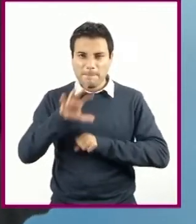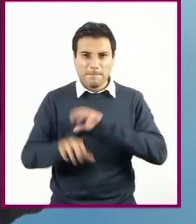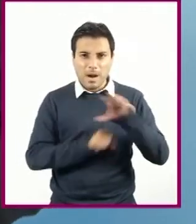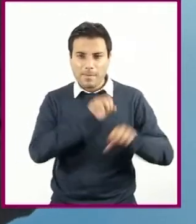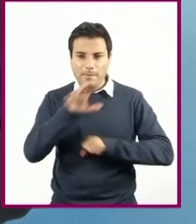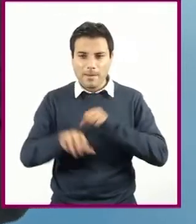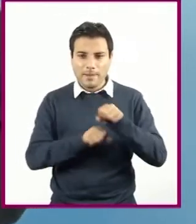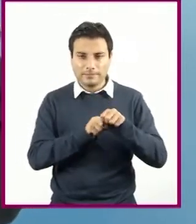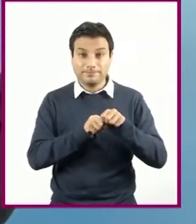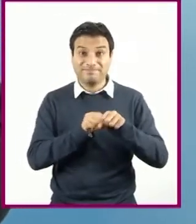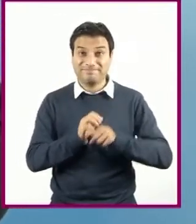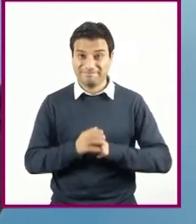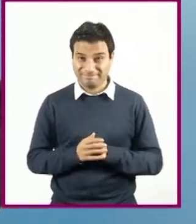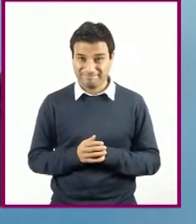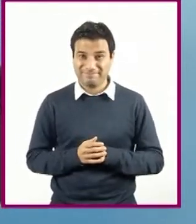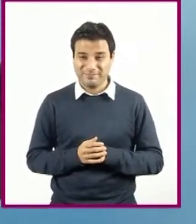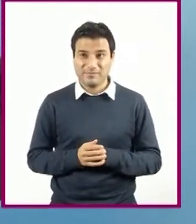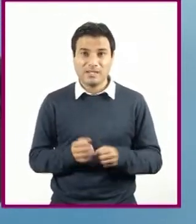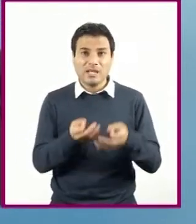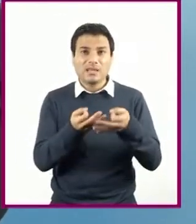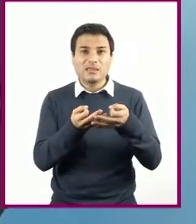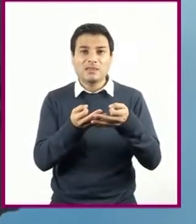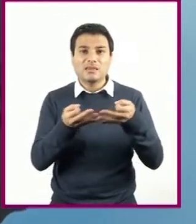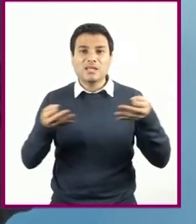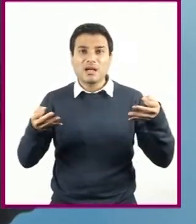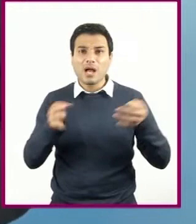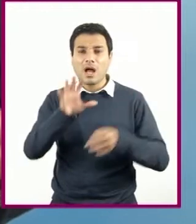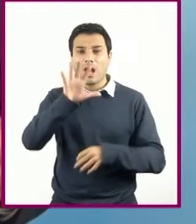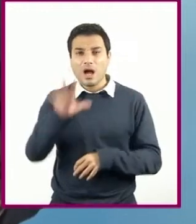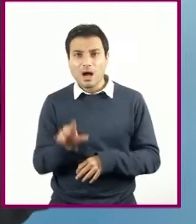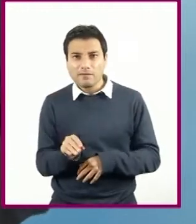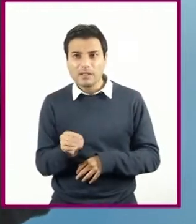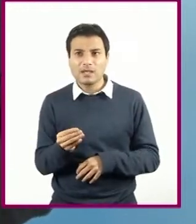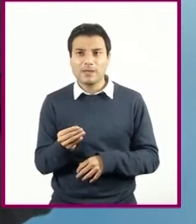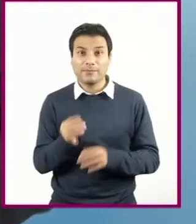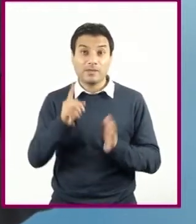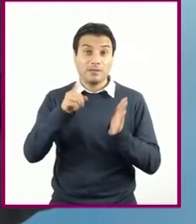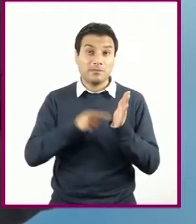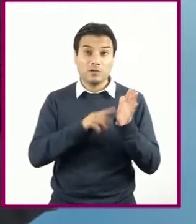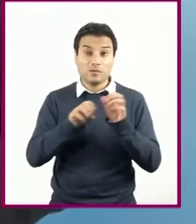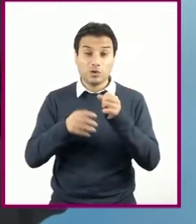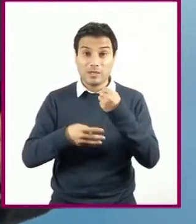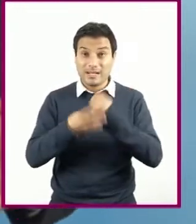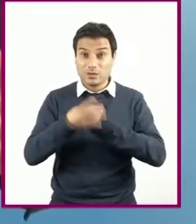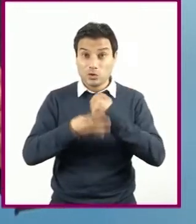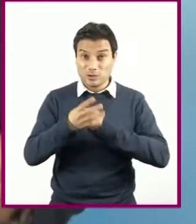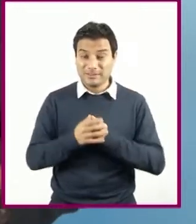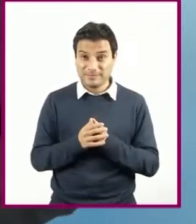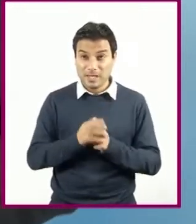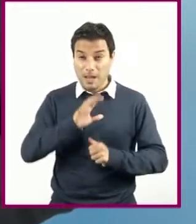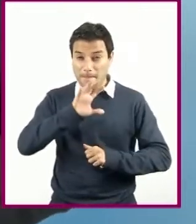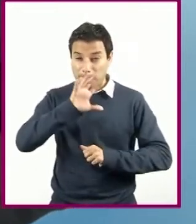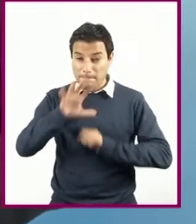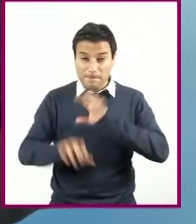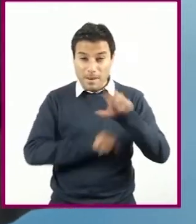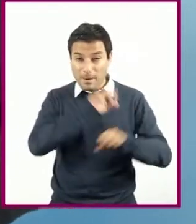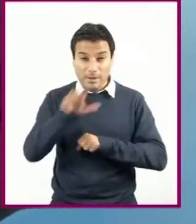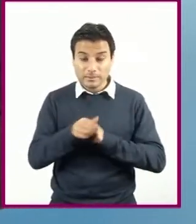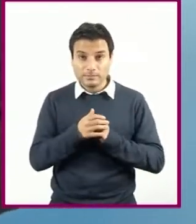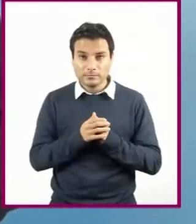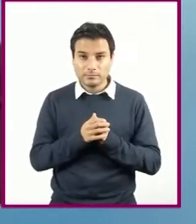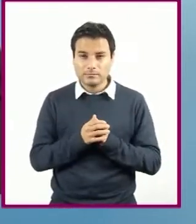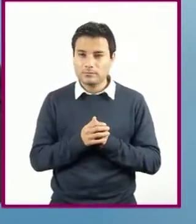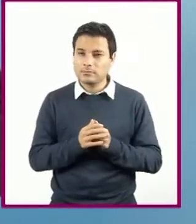se abalanzaron contra las zonas no ocupadas de África y para 1914, este continente se